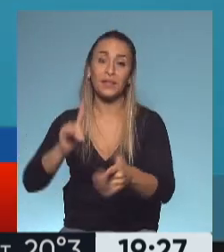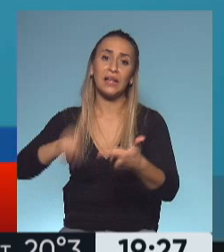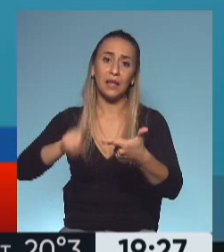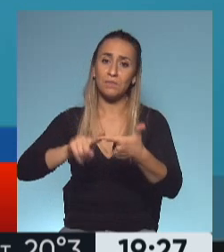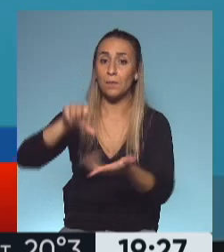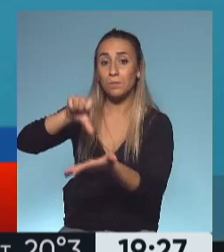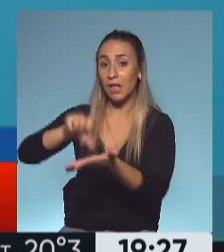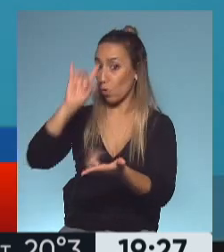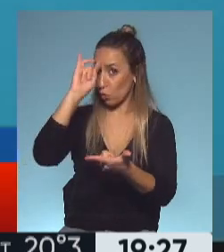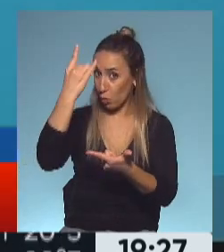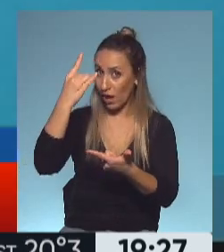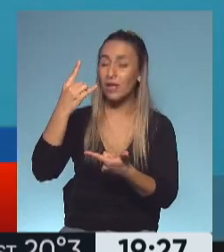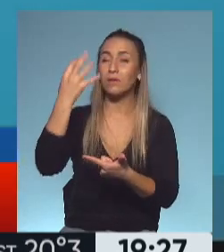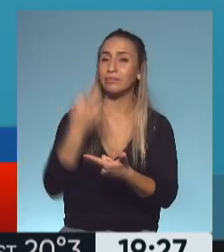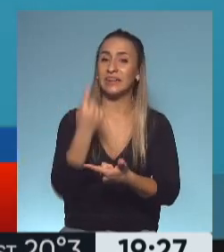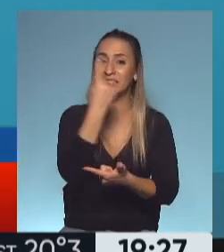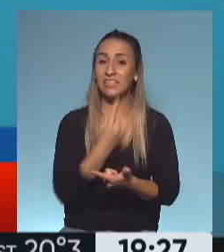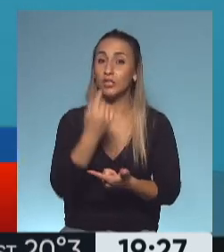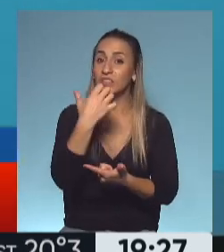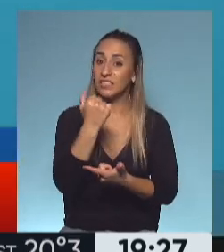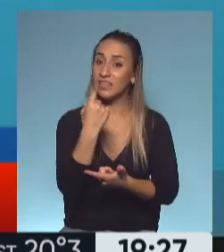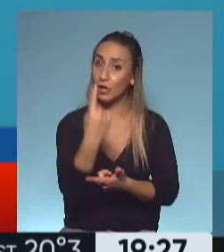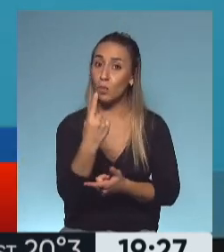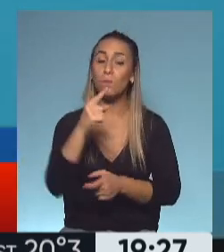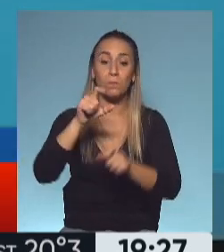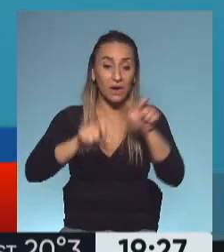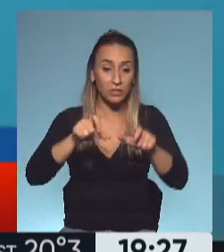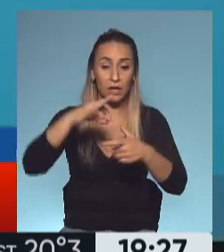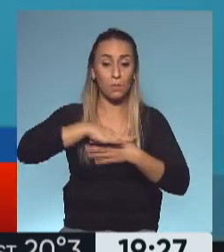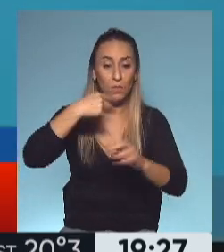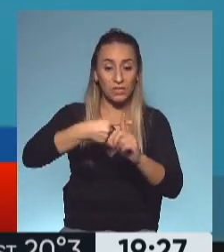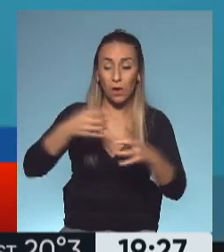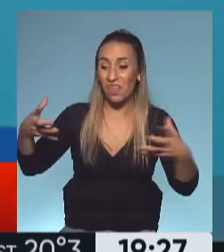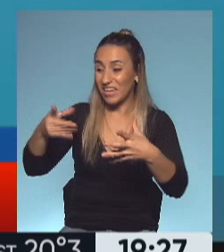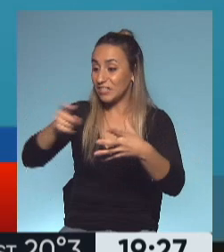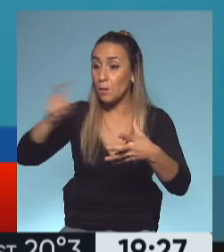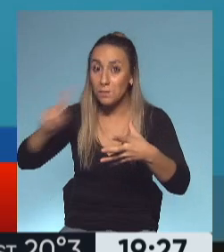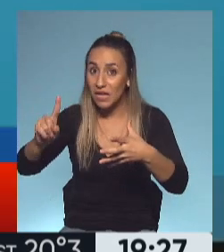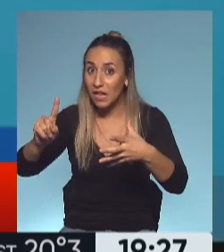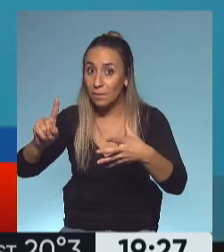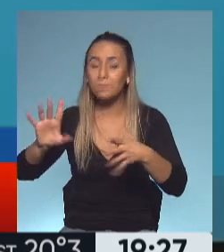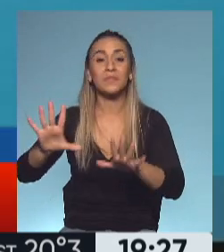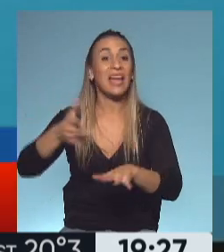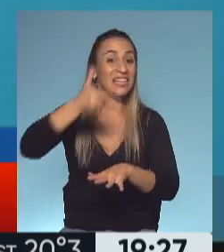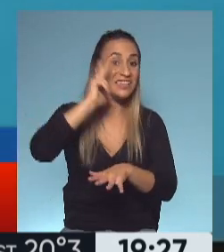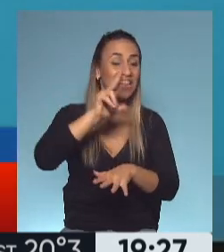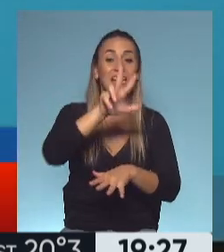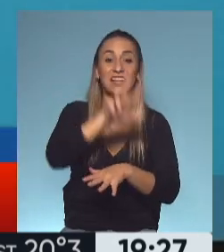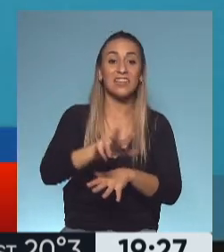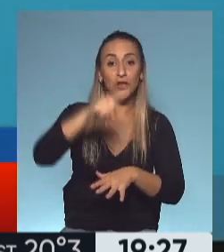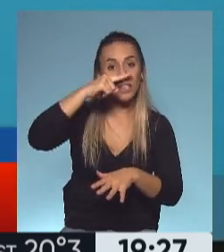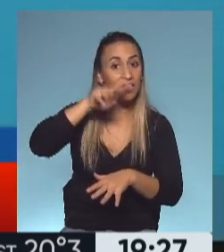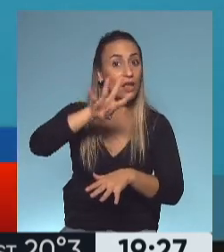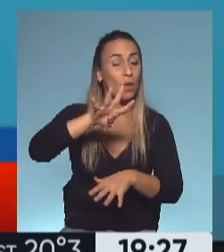tomó, había 661 casos cada 100.000 habitantes. En Chile, 374